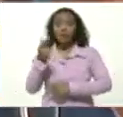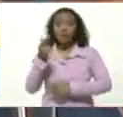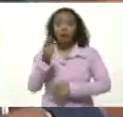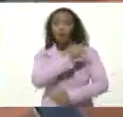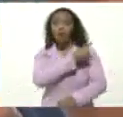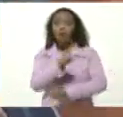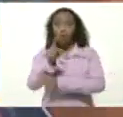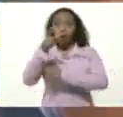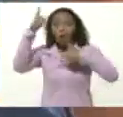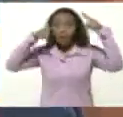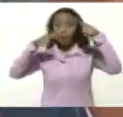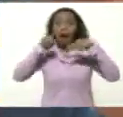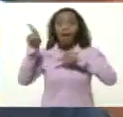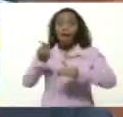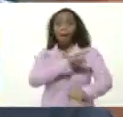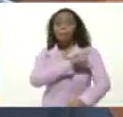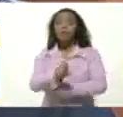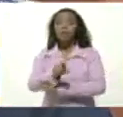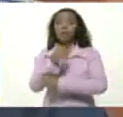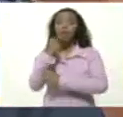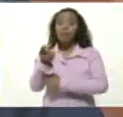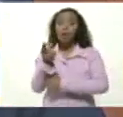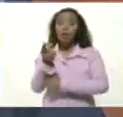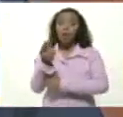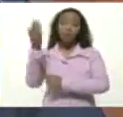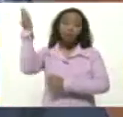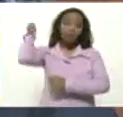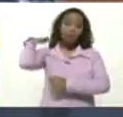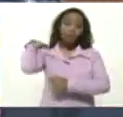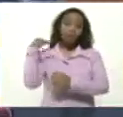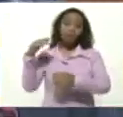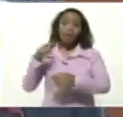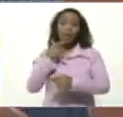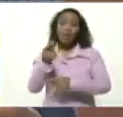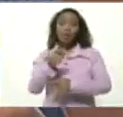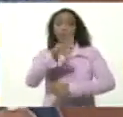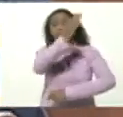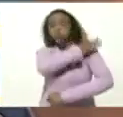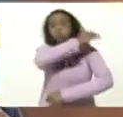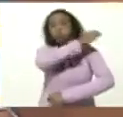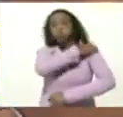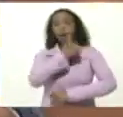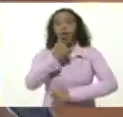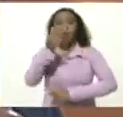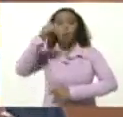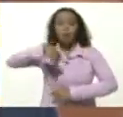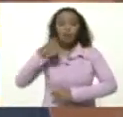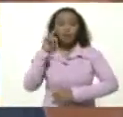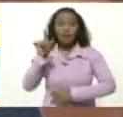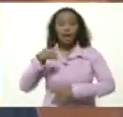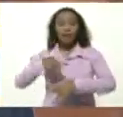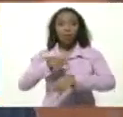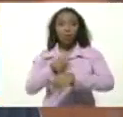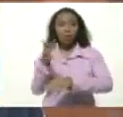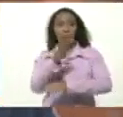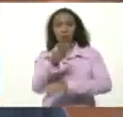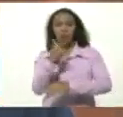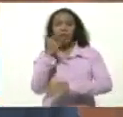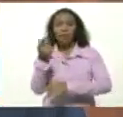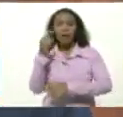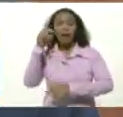Chávez, a ese mandato que con la palma en la espalda Chávez le puso hace 9 años, un día como hoy, como a esta hora aproximadamente, y le